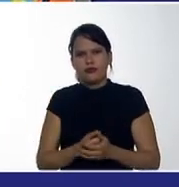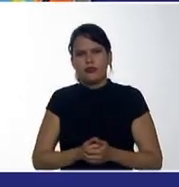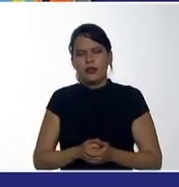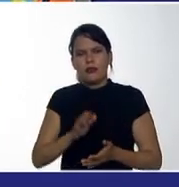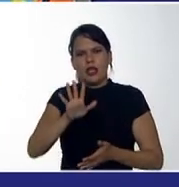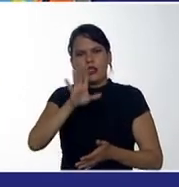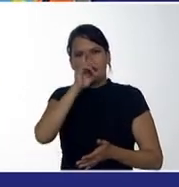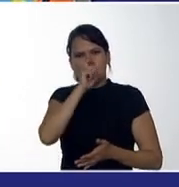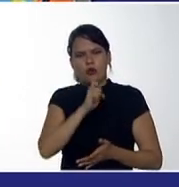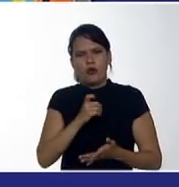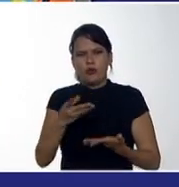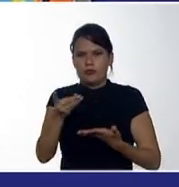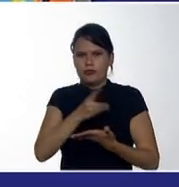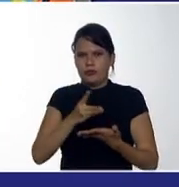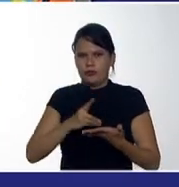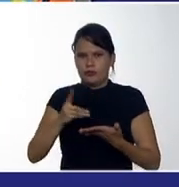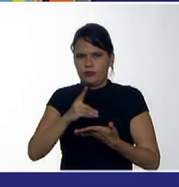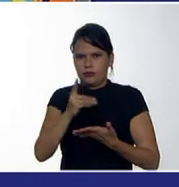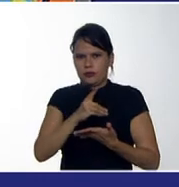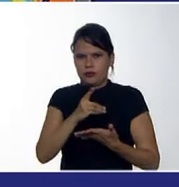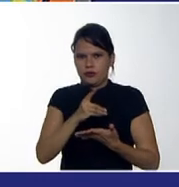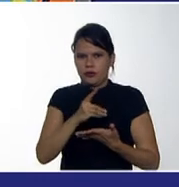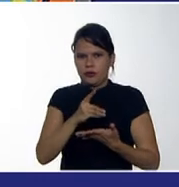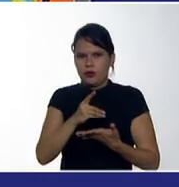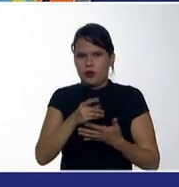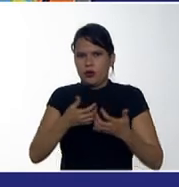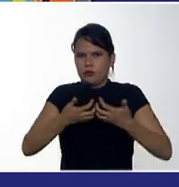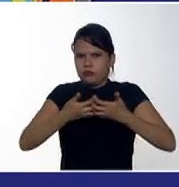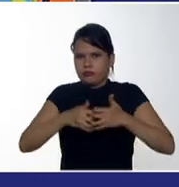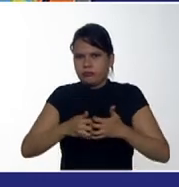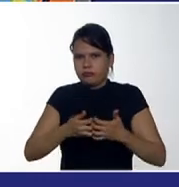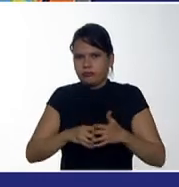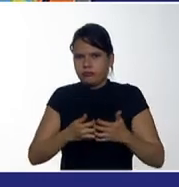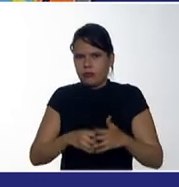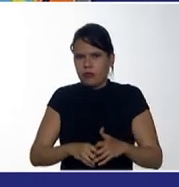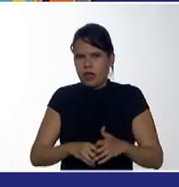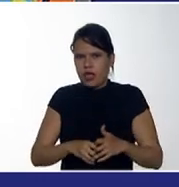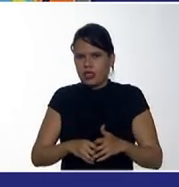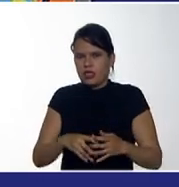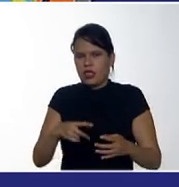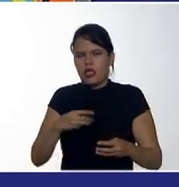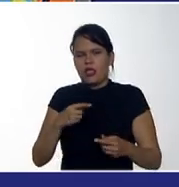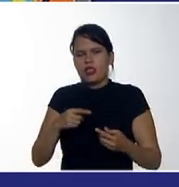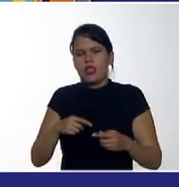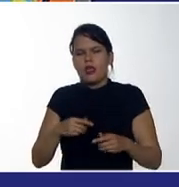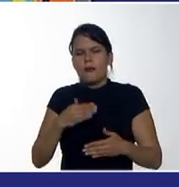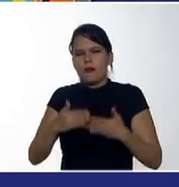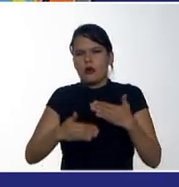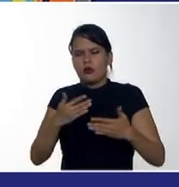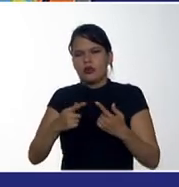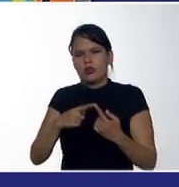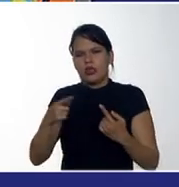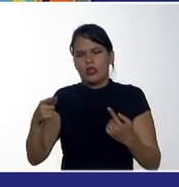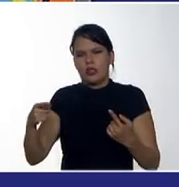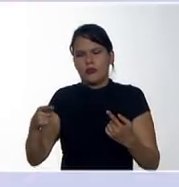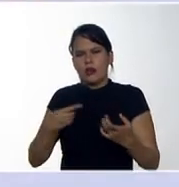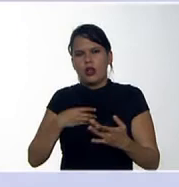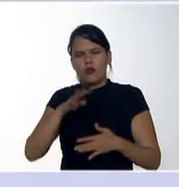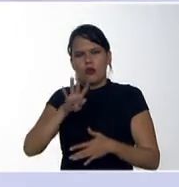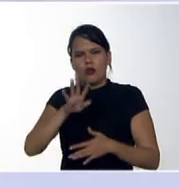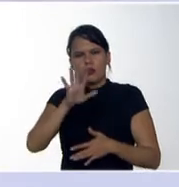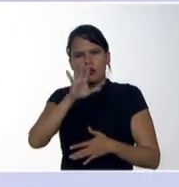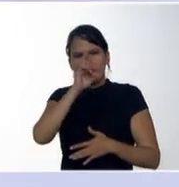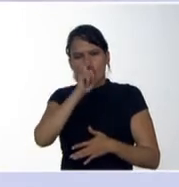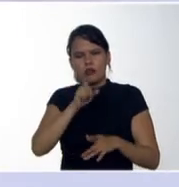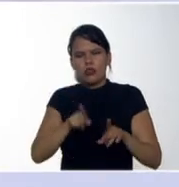para quinto año ilustre una planta termoeléctrica, también la acaban de observar. Más sin embargo, la de cuarto y quinto año también la